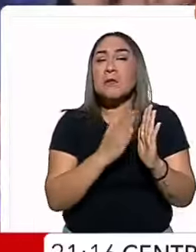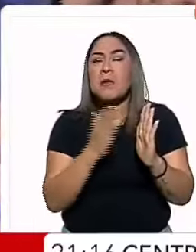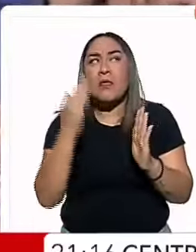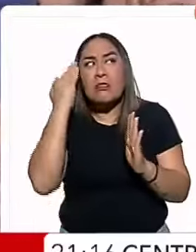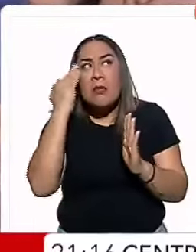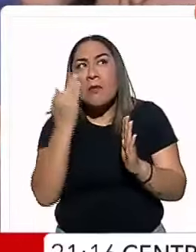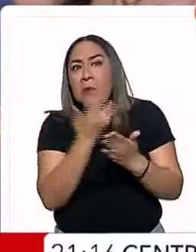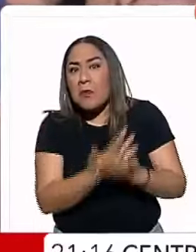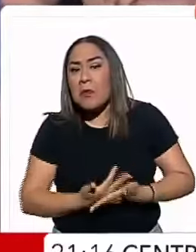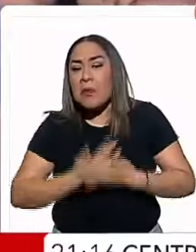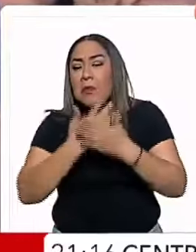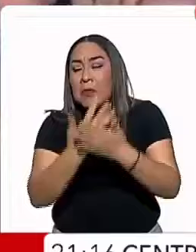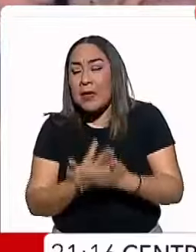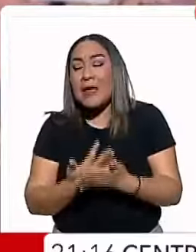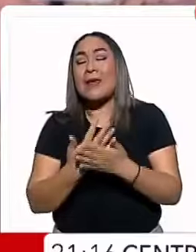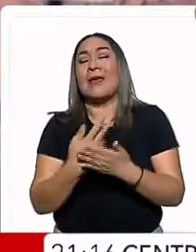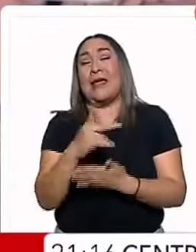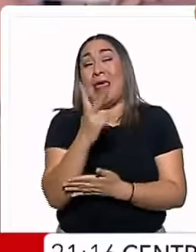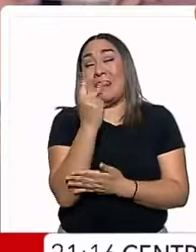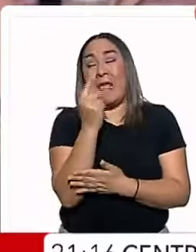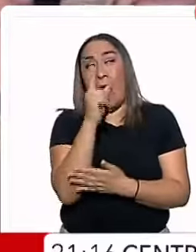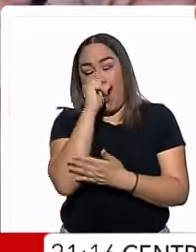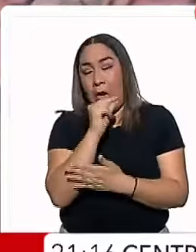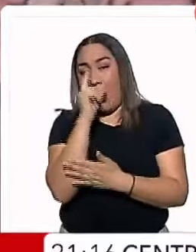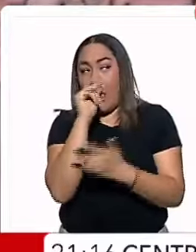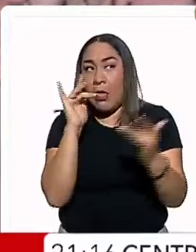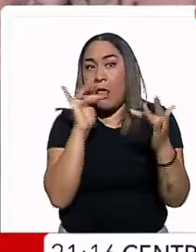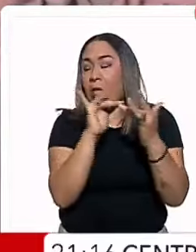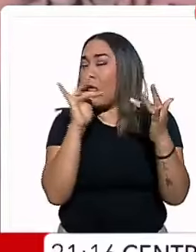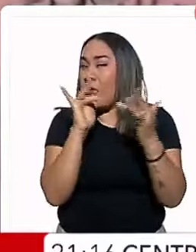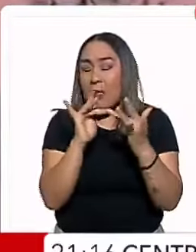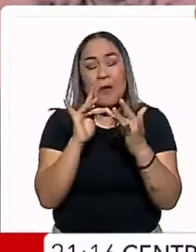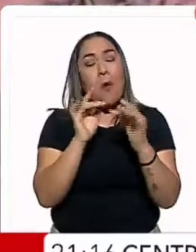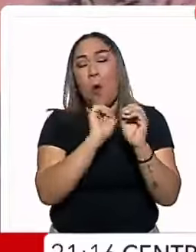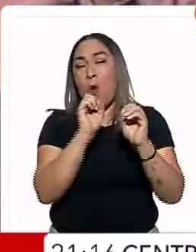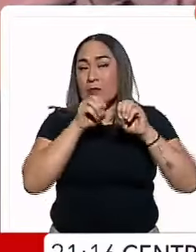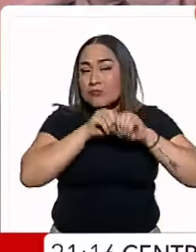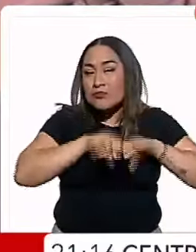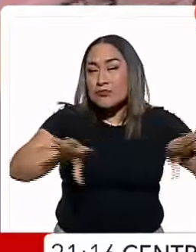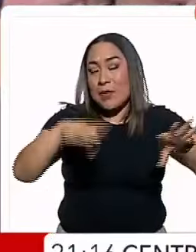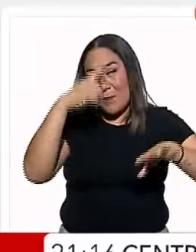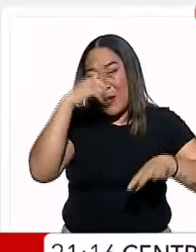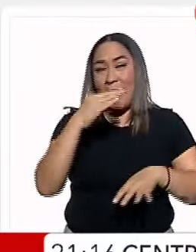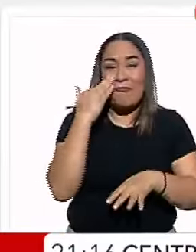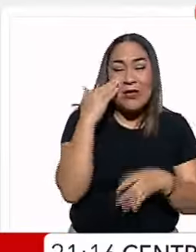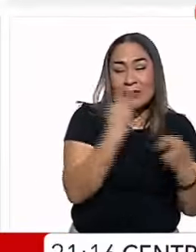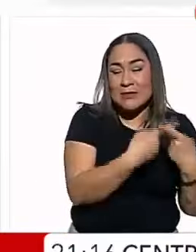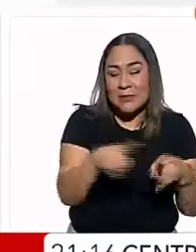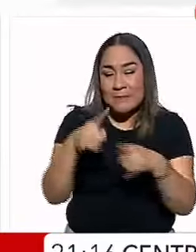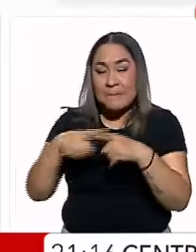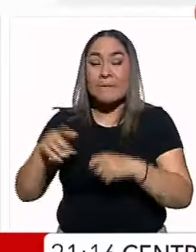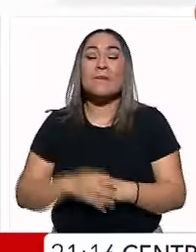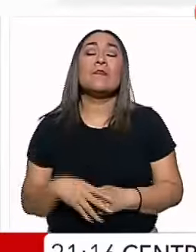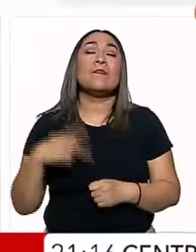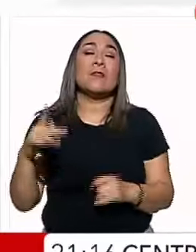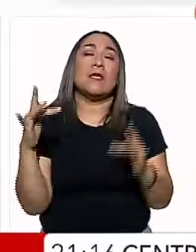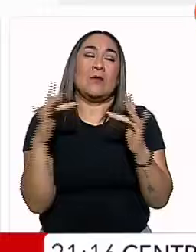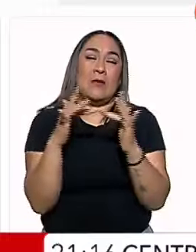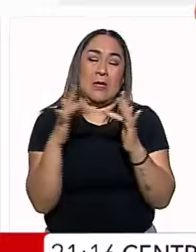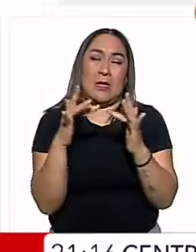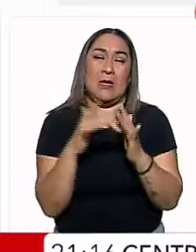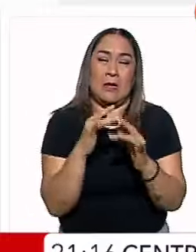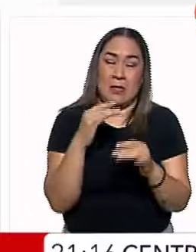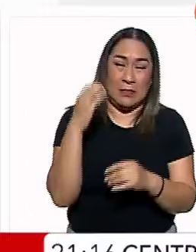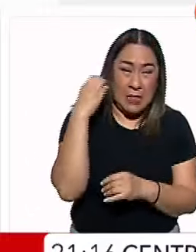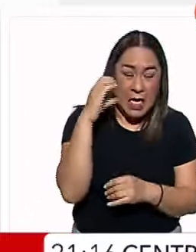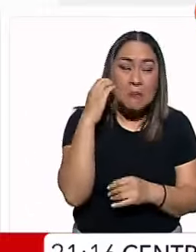cesaron. Los enlaces televisivos no se lograron, ni se enviaron las imágenes para redes. La red Wi-Fi y los datos